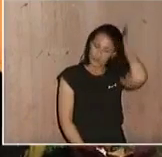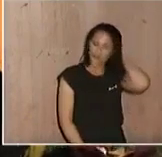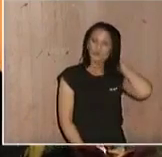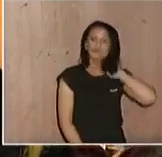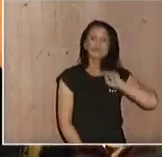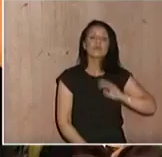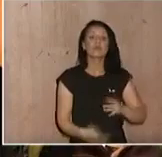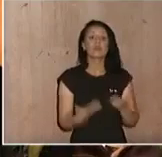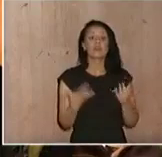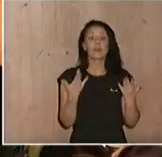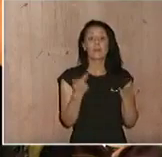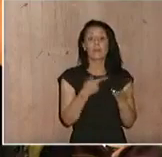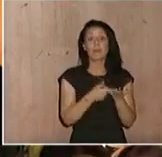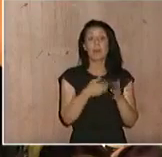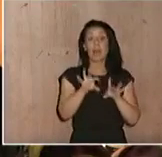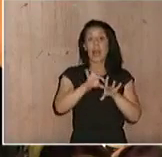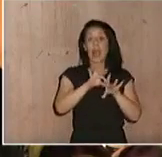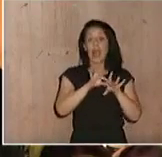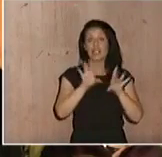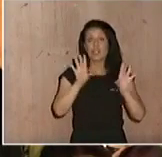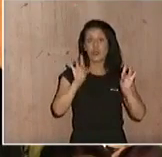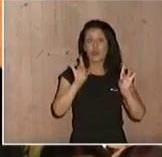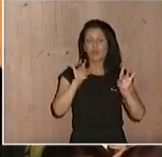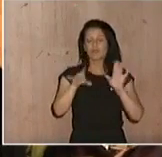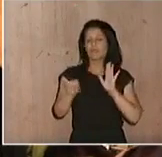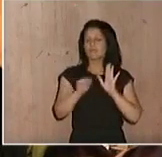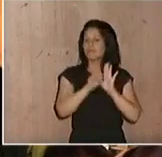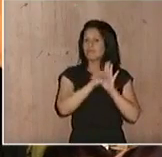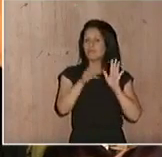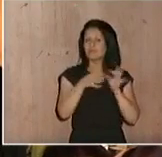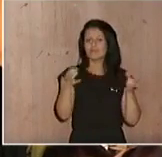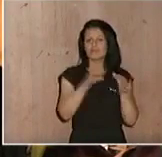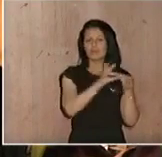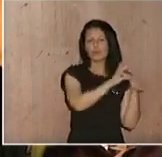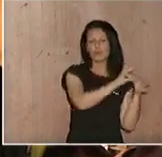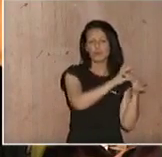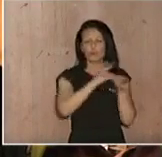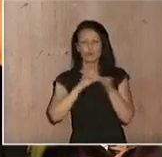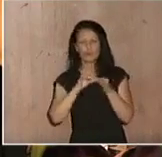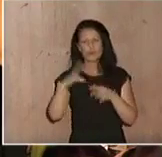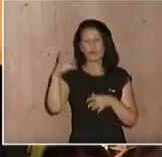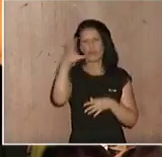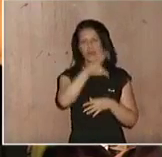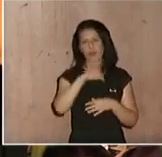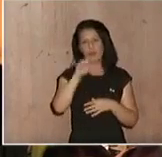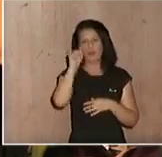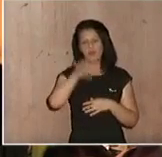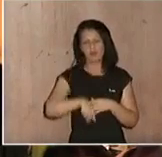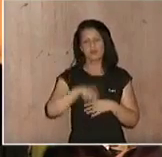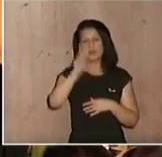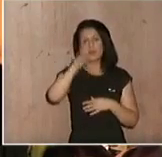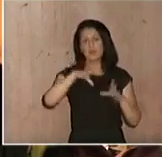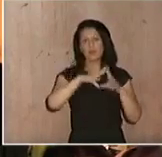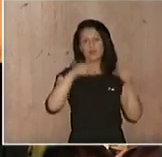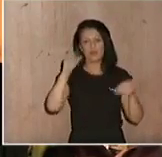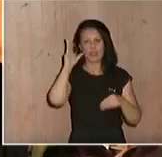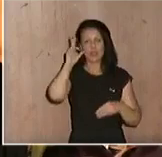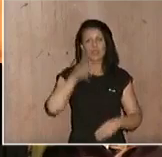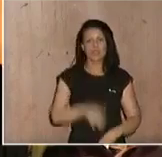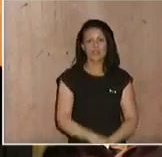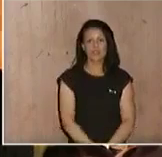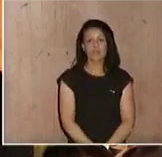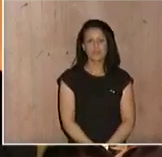En vuestra mano pongo este anillo de oro como símbolo de vuestra unión con la ciencia y con esta universidad.